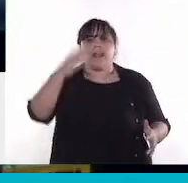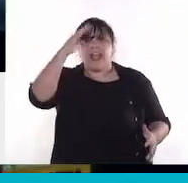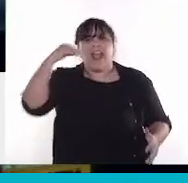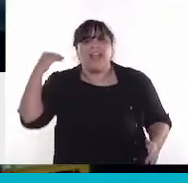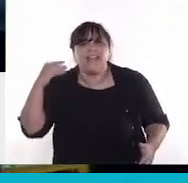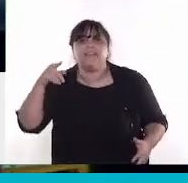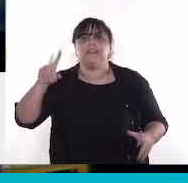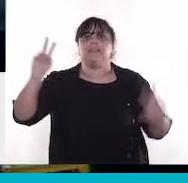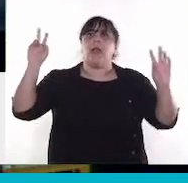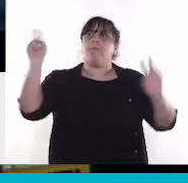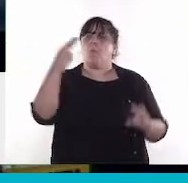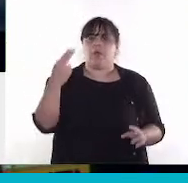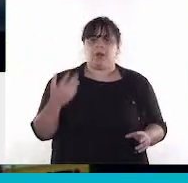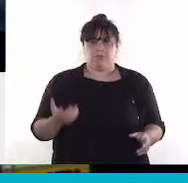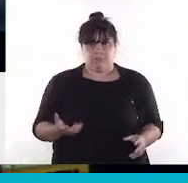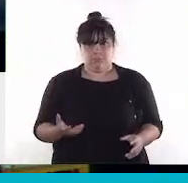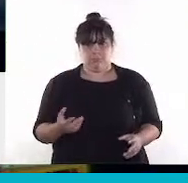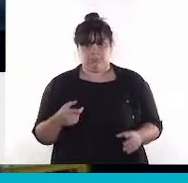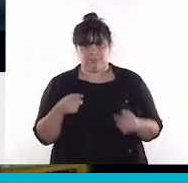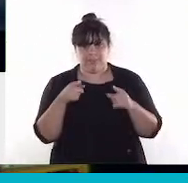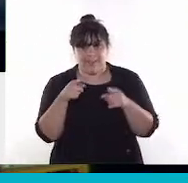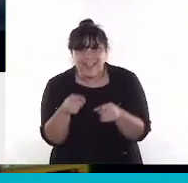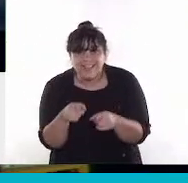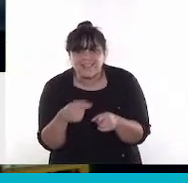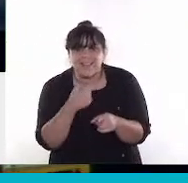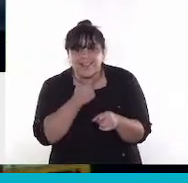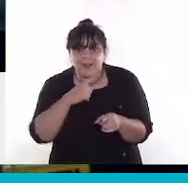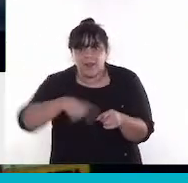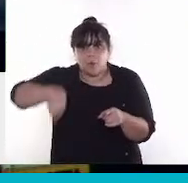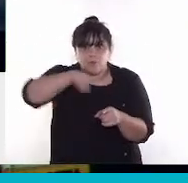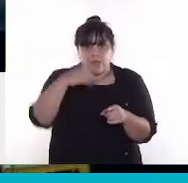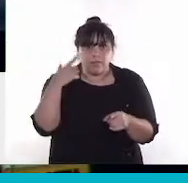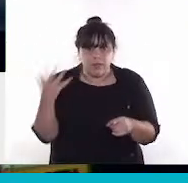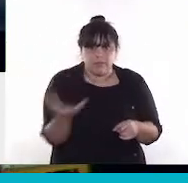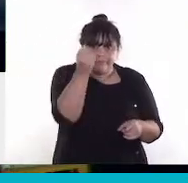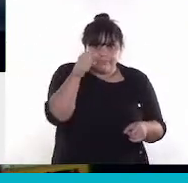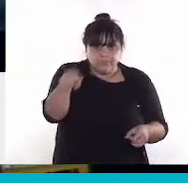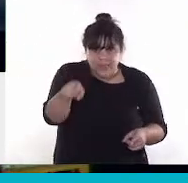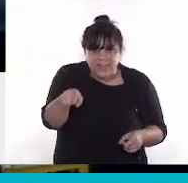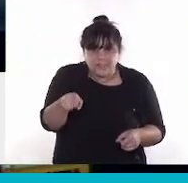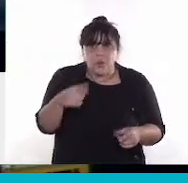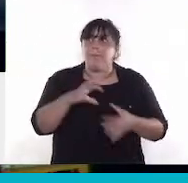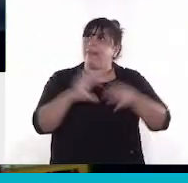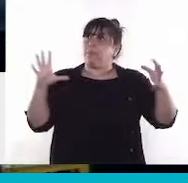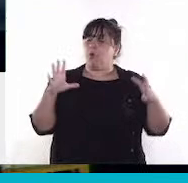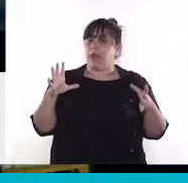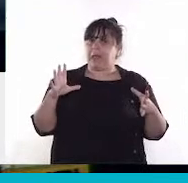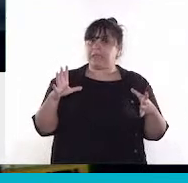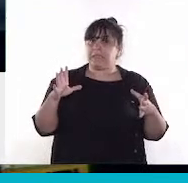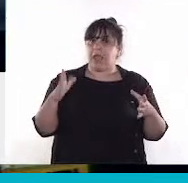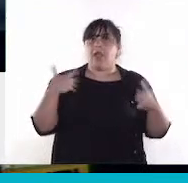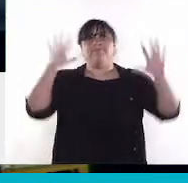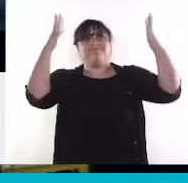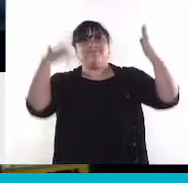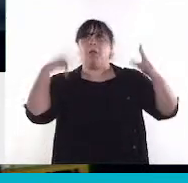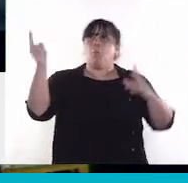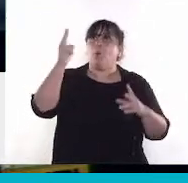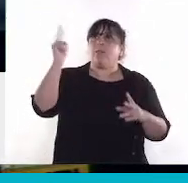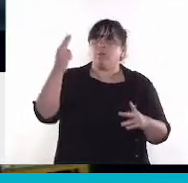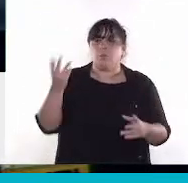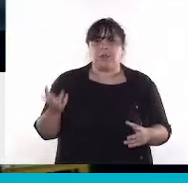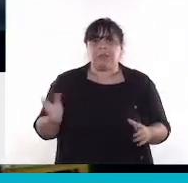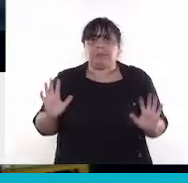que tienen. Ese es el aporte que tienen para la democracia, para la